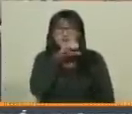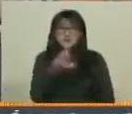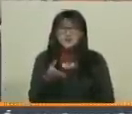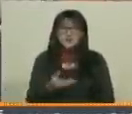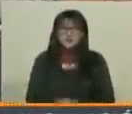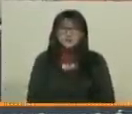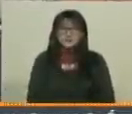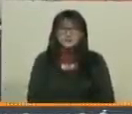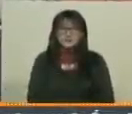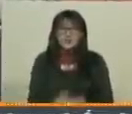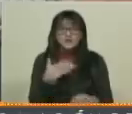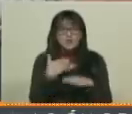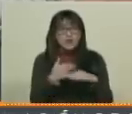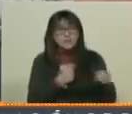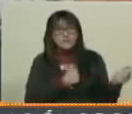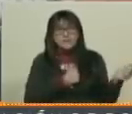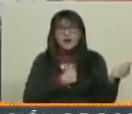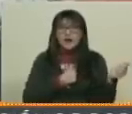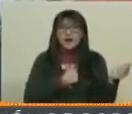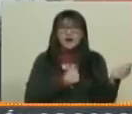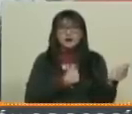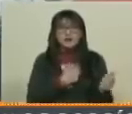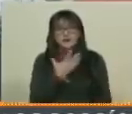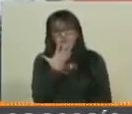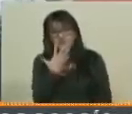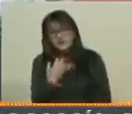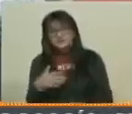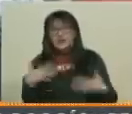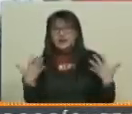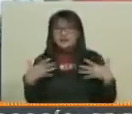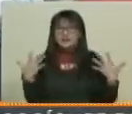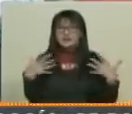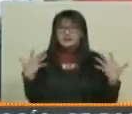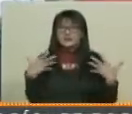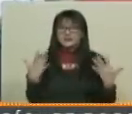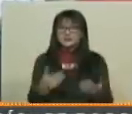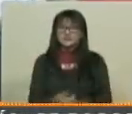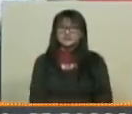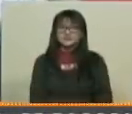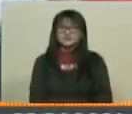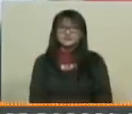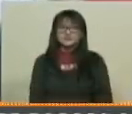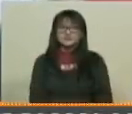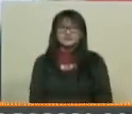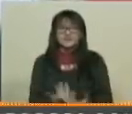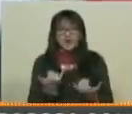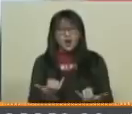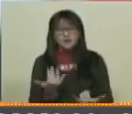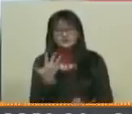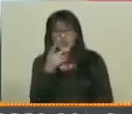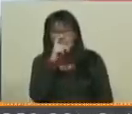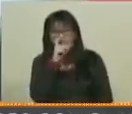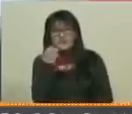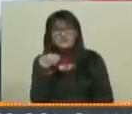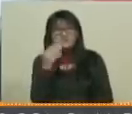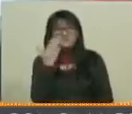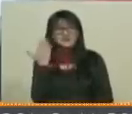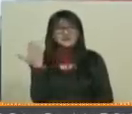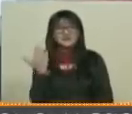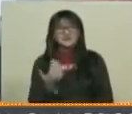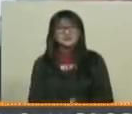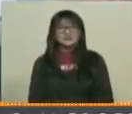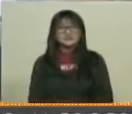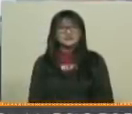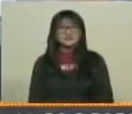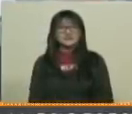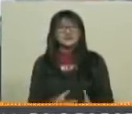como con un baile entre la tristeza y la alegría. Aquí está 5 años después. Todo está lleno